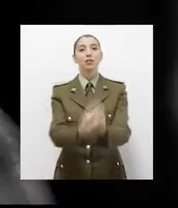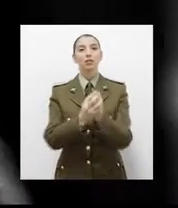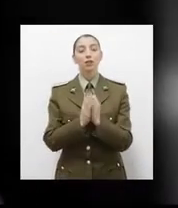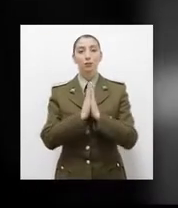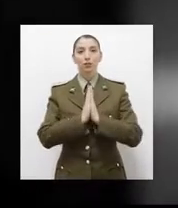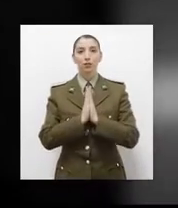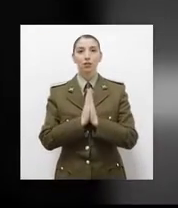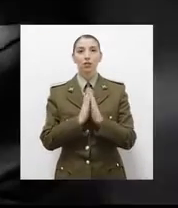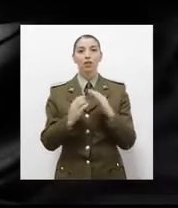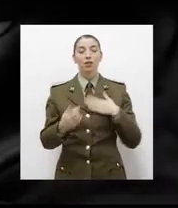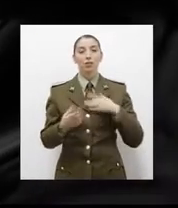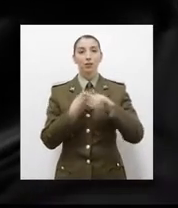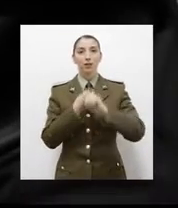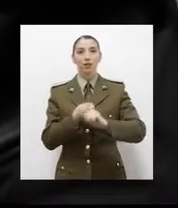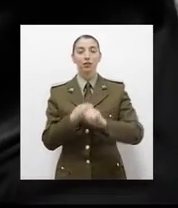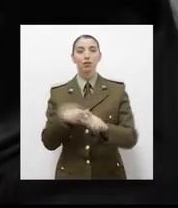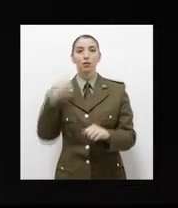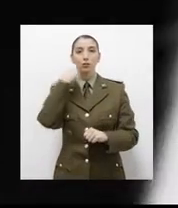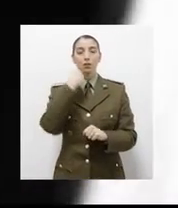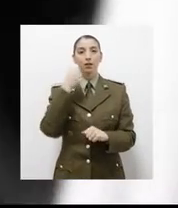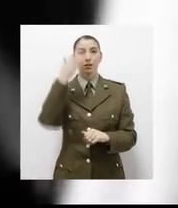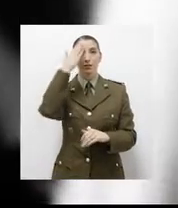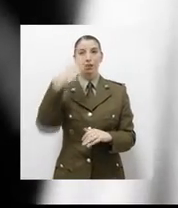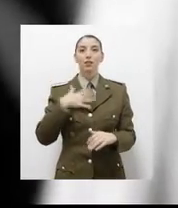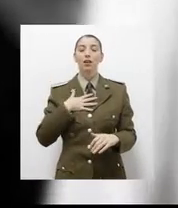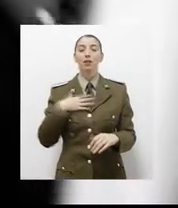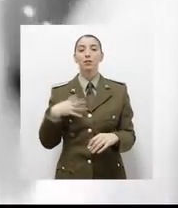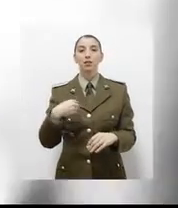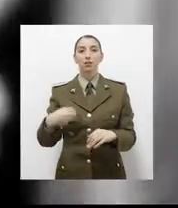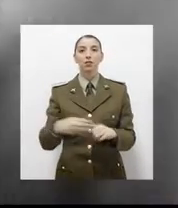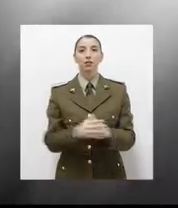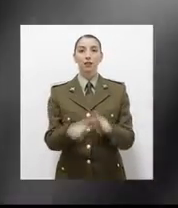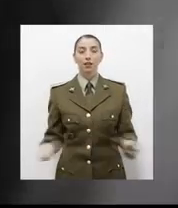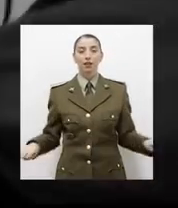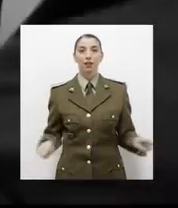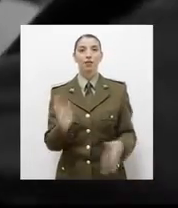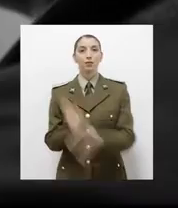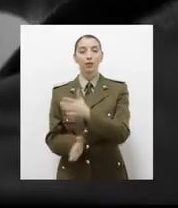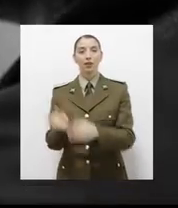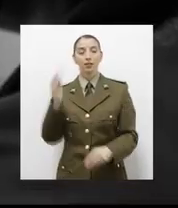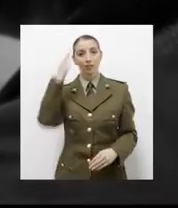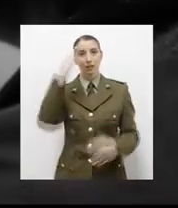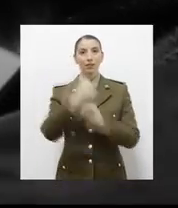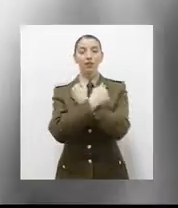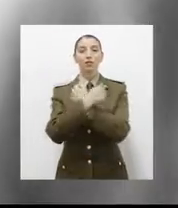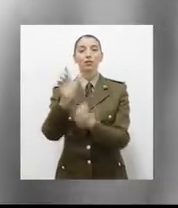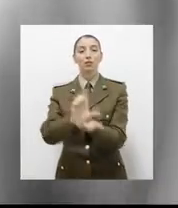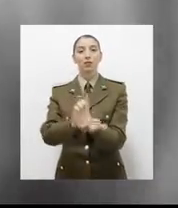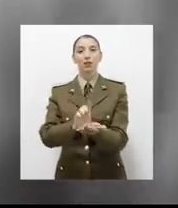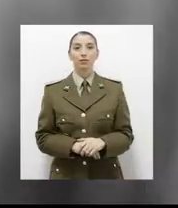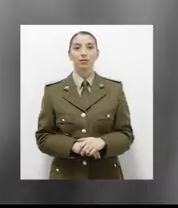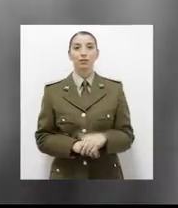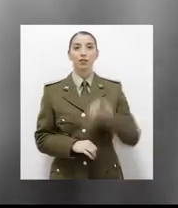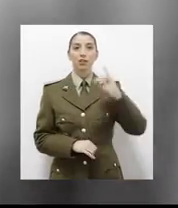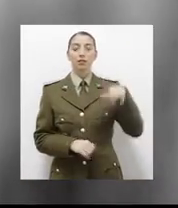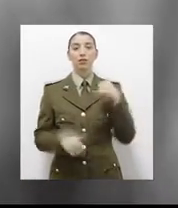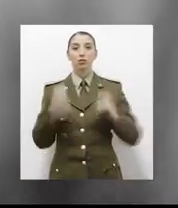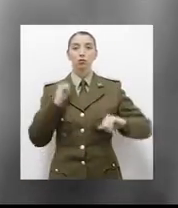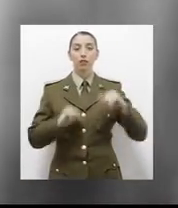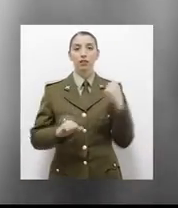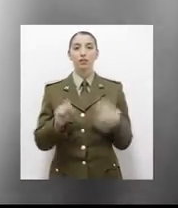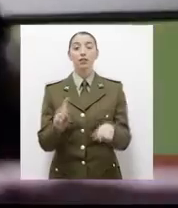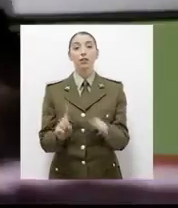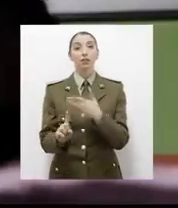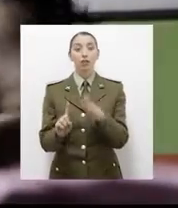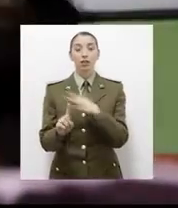Carabineros, necesito ayuda, por favor. Mi marido me acaba de golpear frente a mi hijo. La tranquilidad, Carabineros,